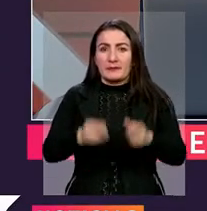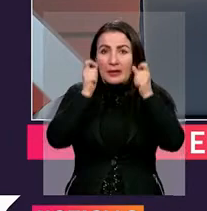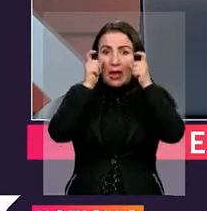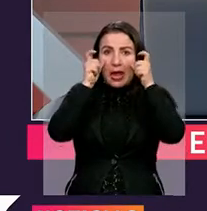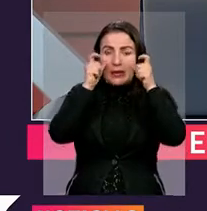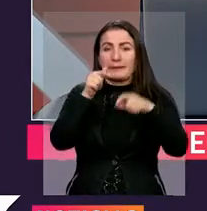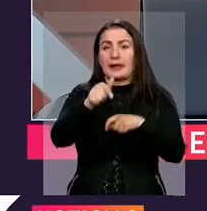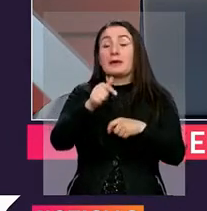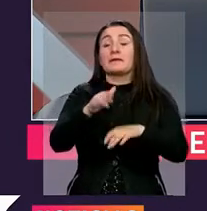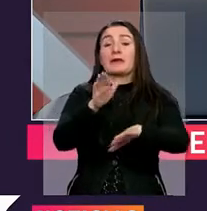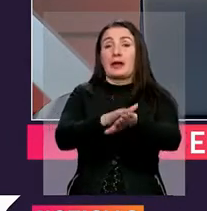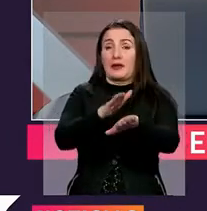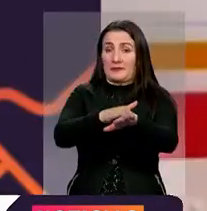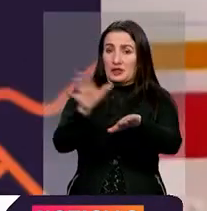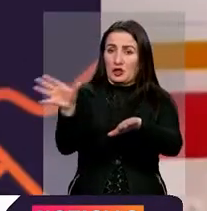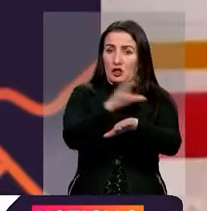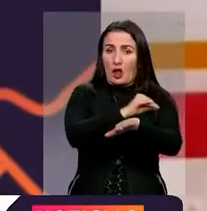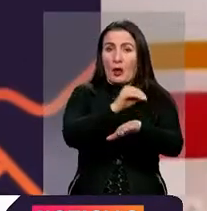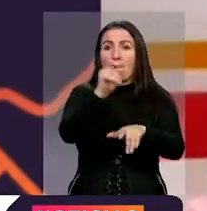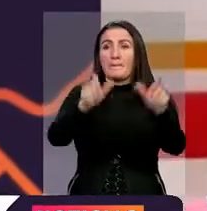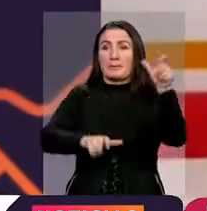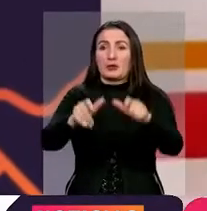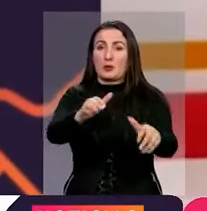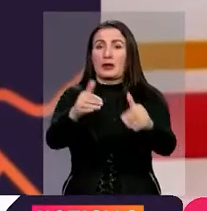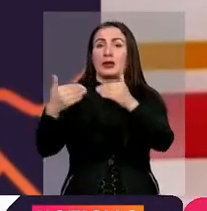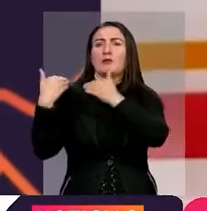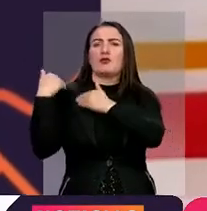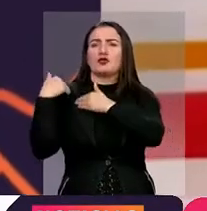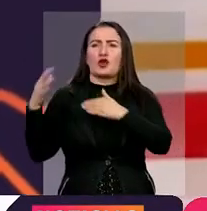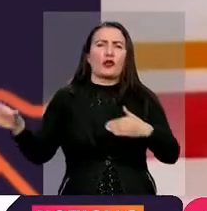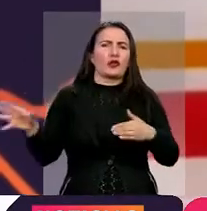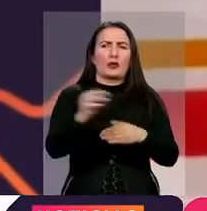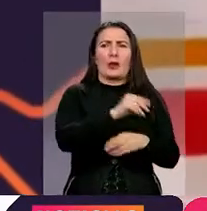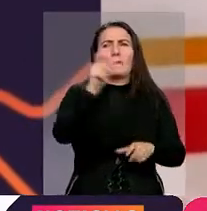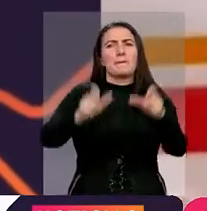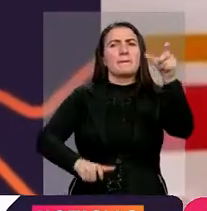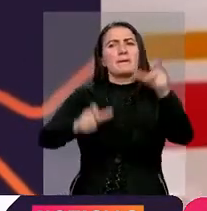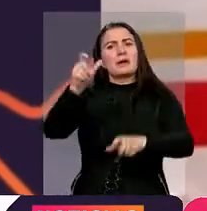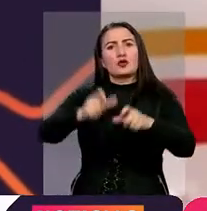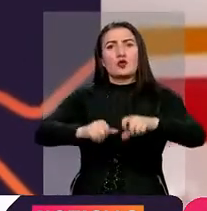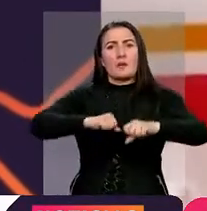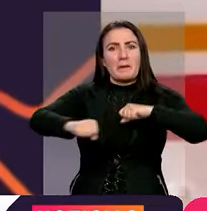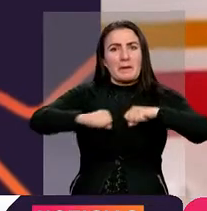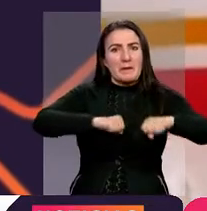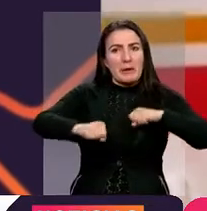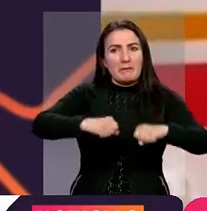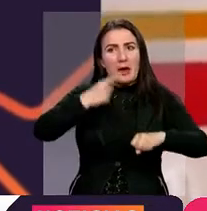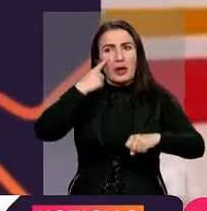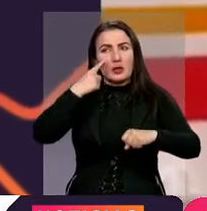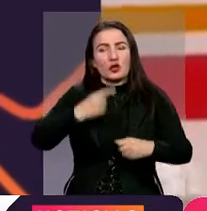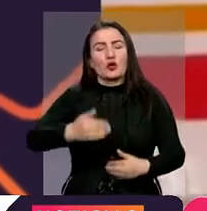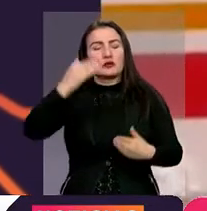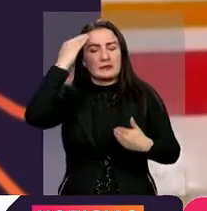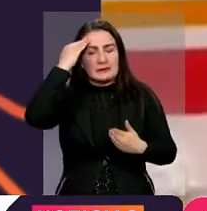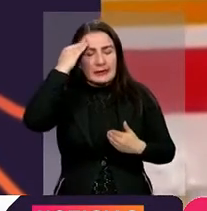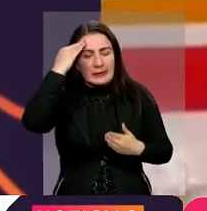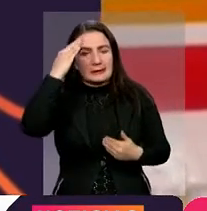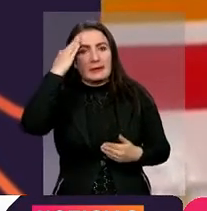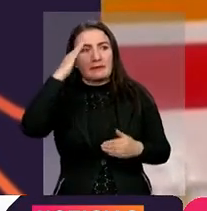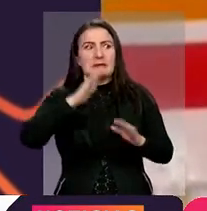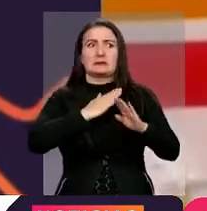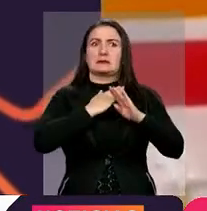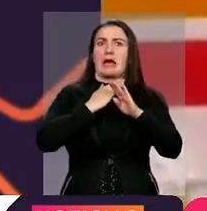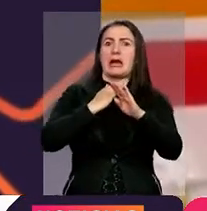Bueno, primero que todo quiero invitar de una manera muy responsable a todas las personas para que actuemos de una manera muy consciente, evitemos situaciones